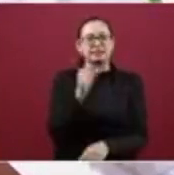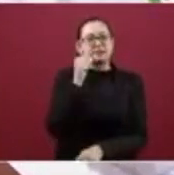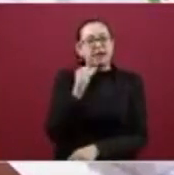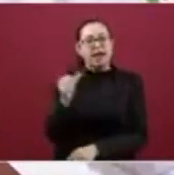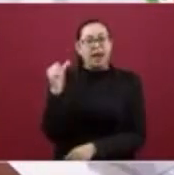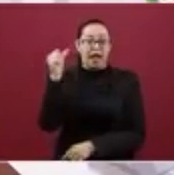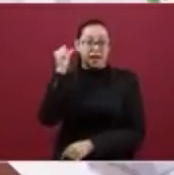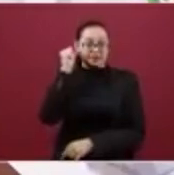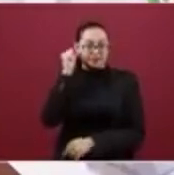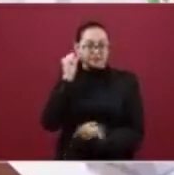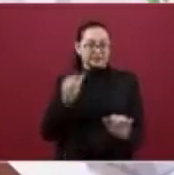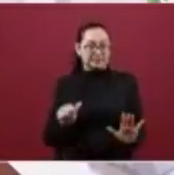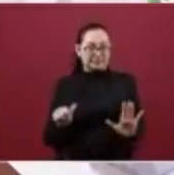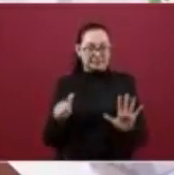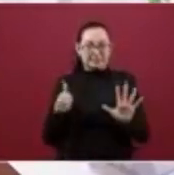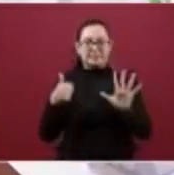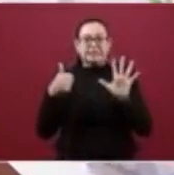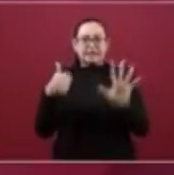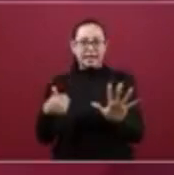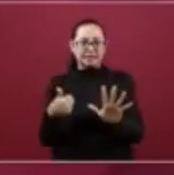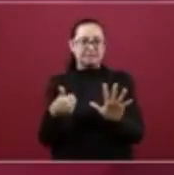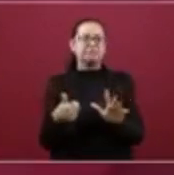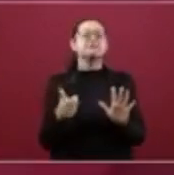6 refinerías estuvieron